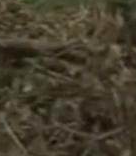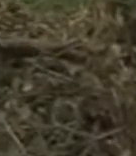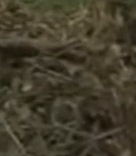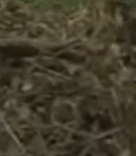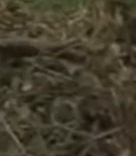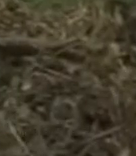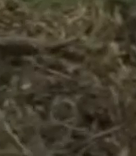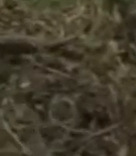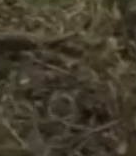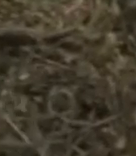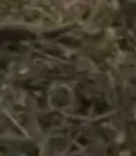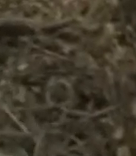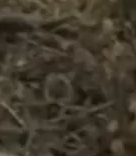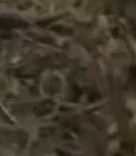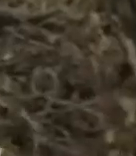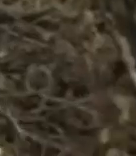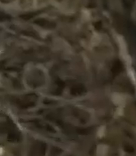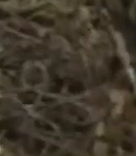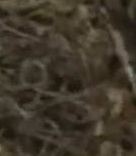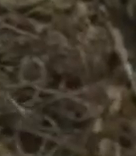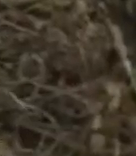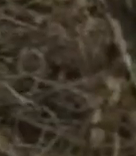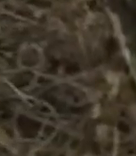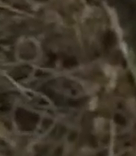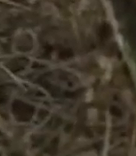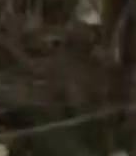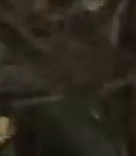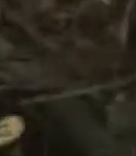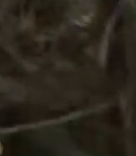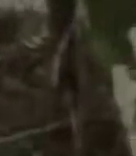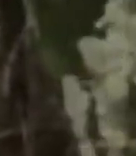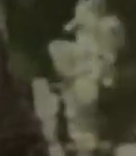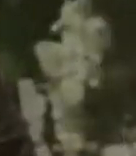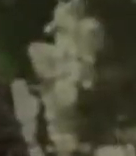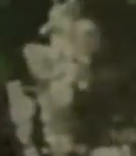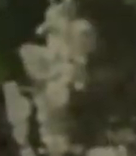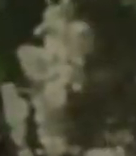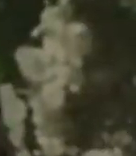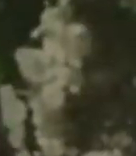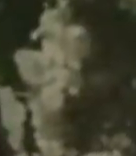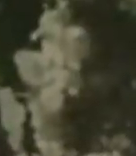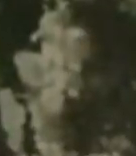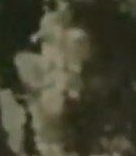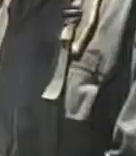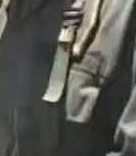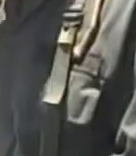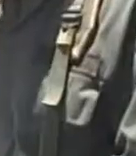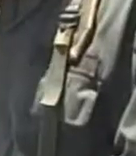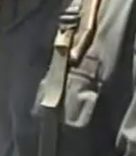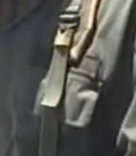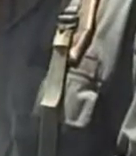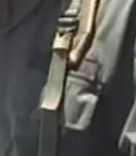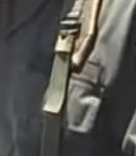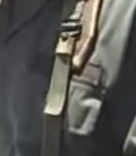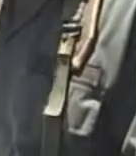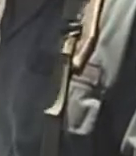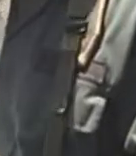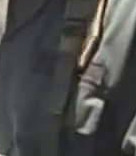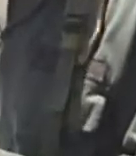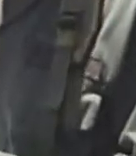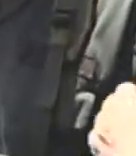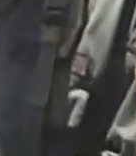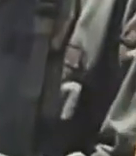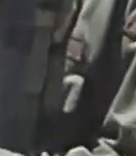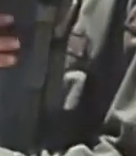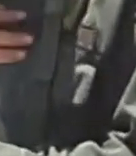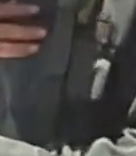preocupación por el mejoramiento ambiental. El DAGMA ha atendido las solicitudes y ha adelantado 131 podas y 17 talas. Además, está promoviendo